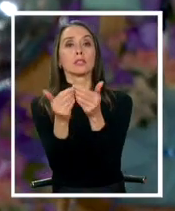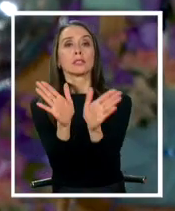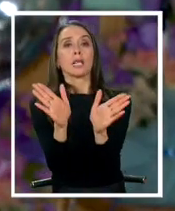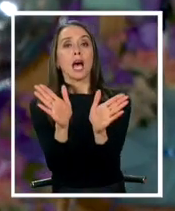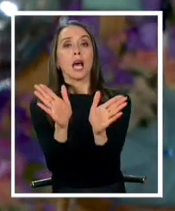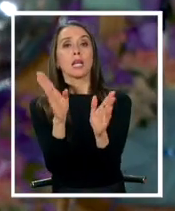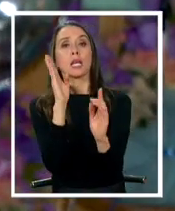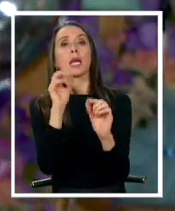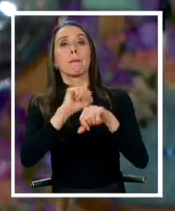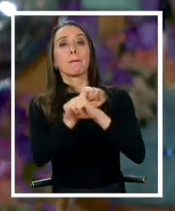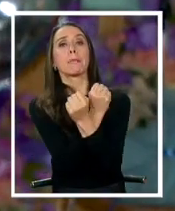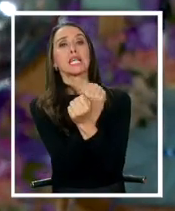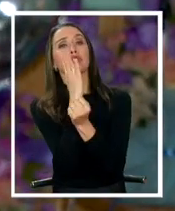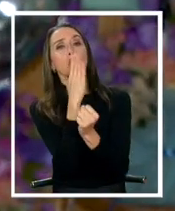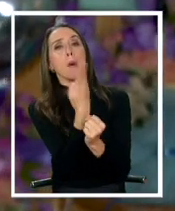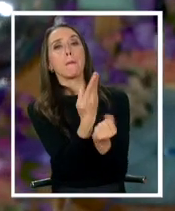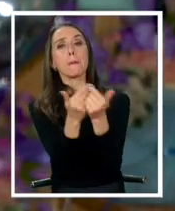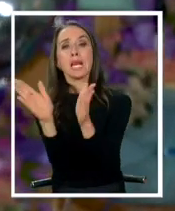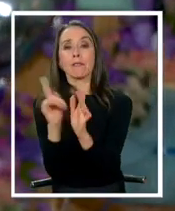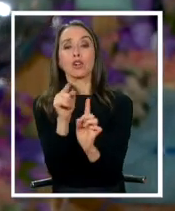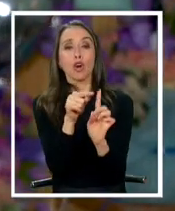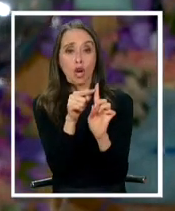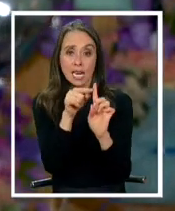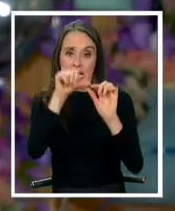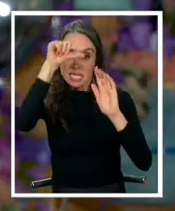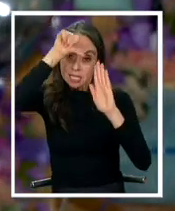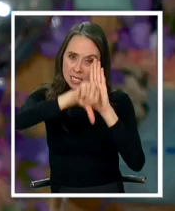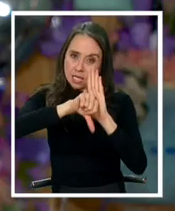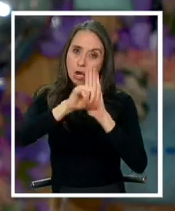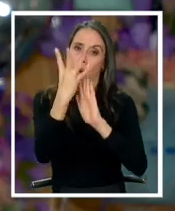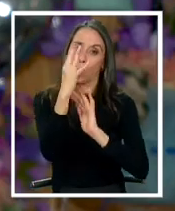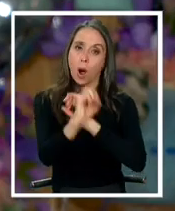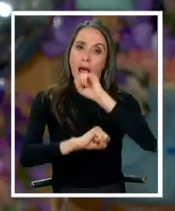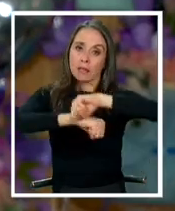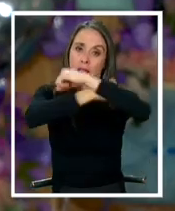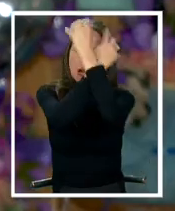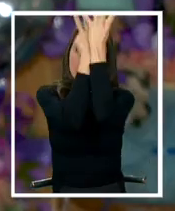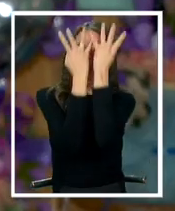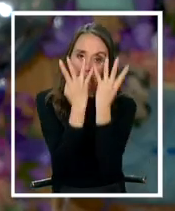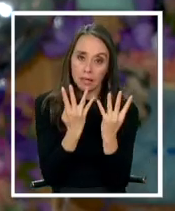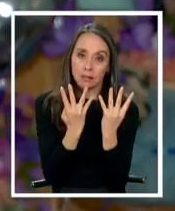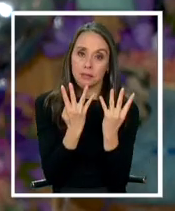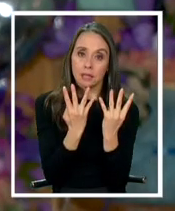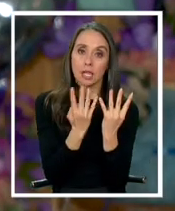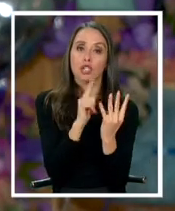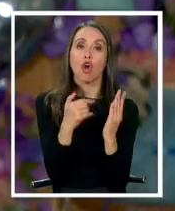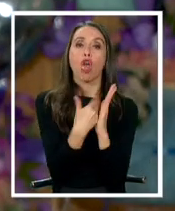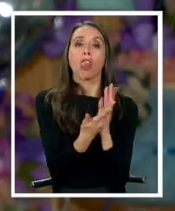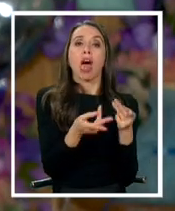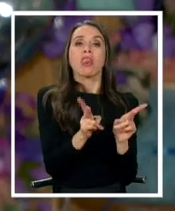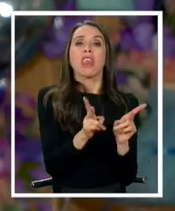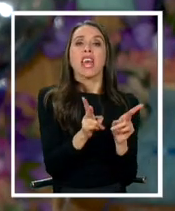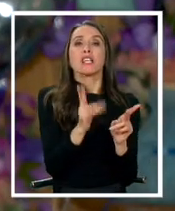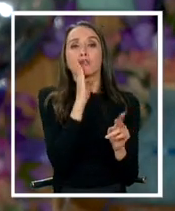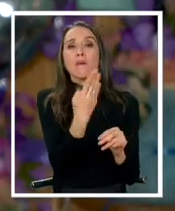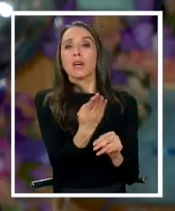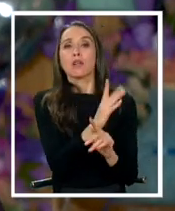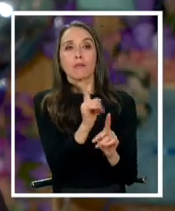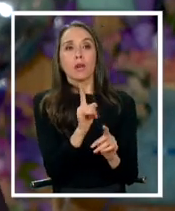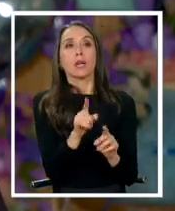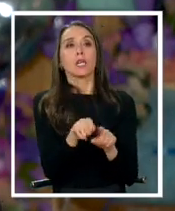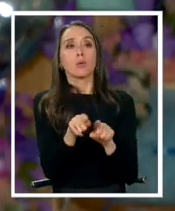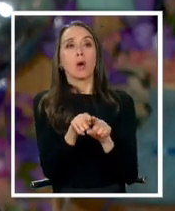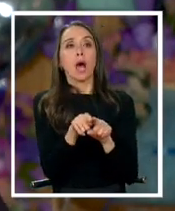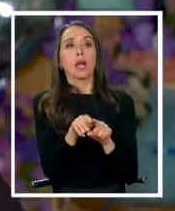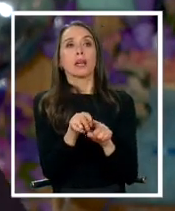con beneficio. Yo quiero que este tipo, si son 40 años, que sean esos 40 años sin derecho a nada. Como tenía que